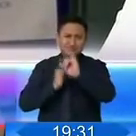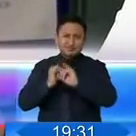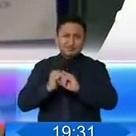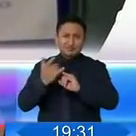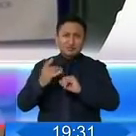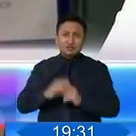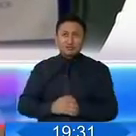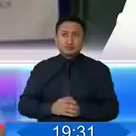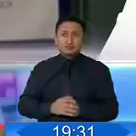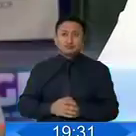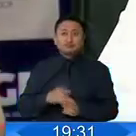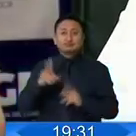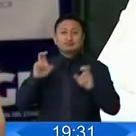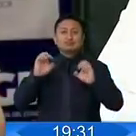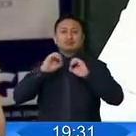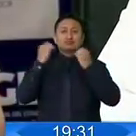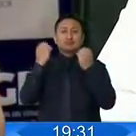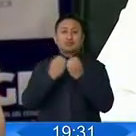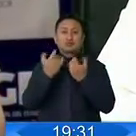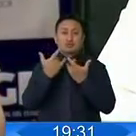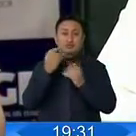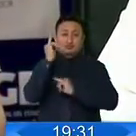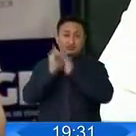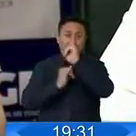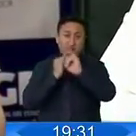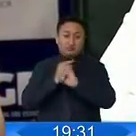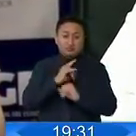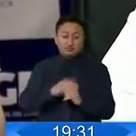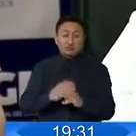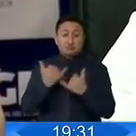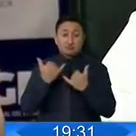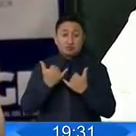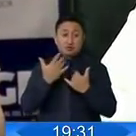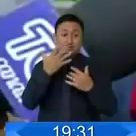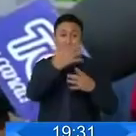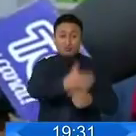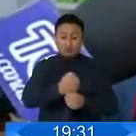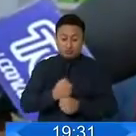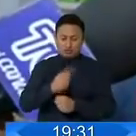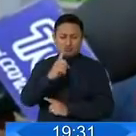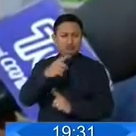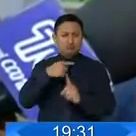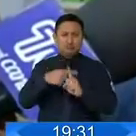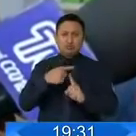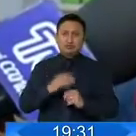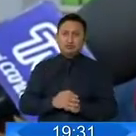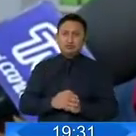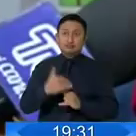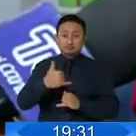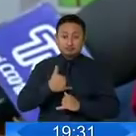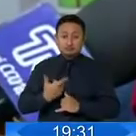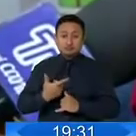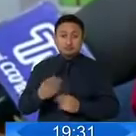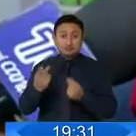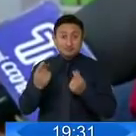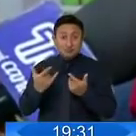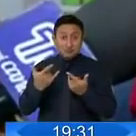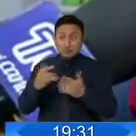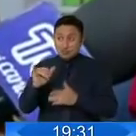caso de delincuencia organizada con esta magnitud, y los resultados han sido bastante positivos. Es decir, trabajamos en tiempo